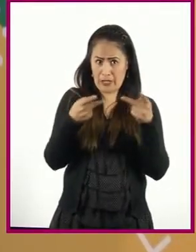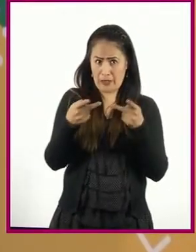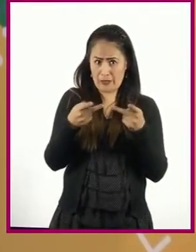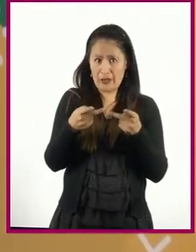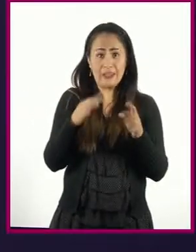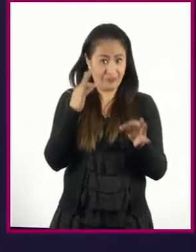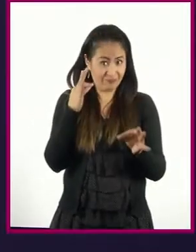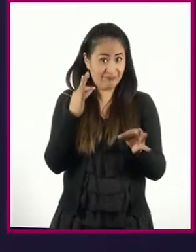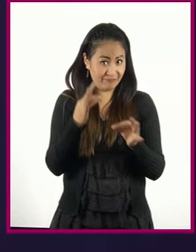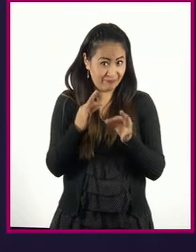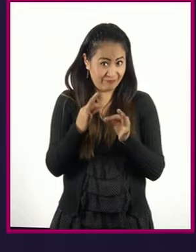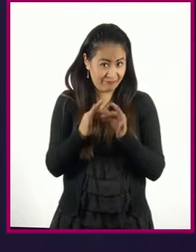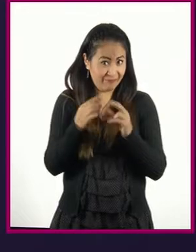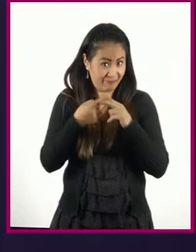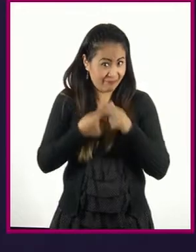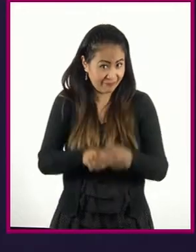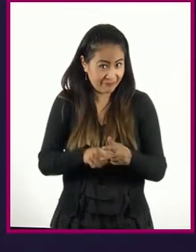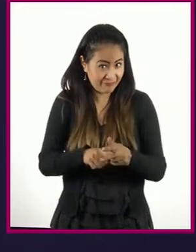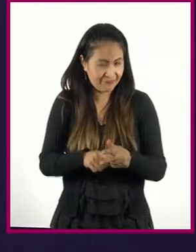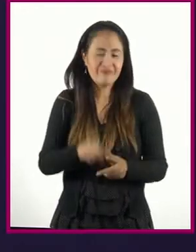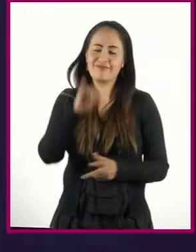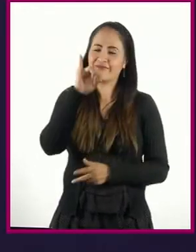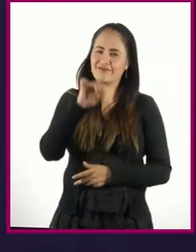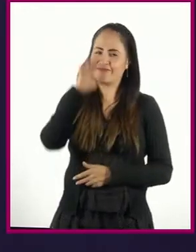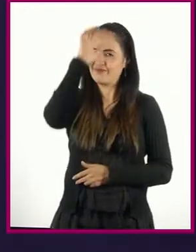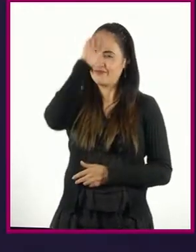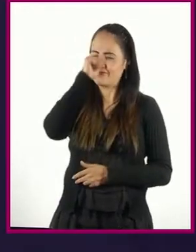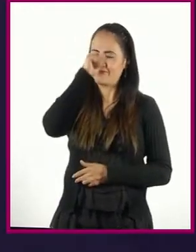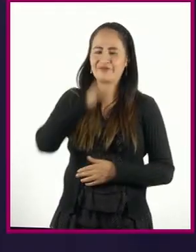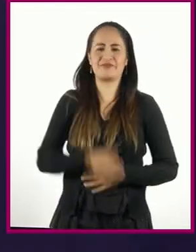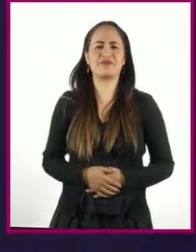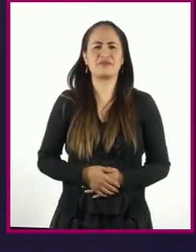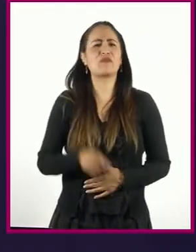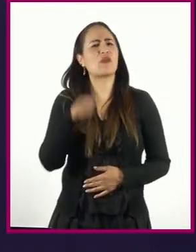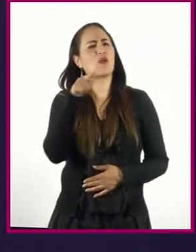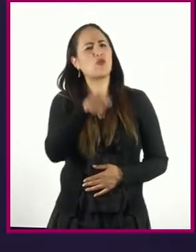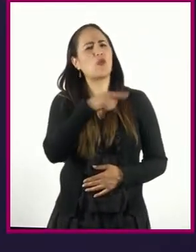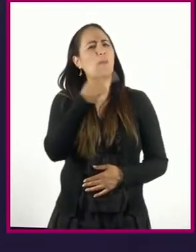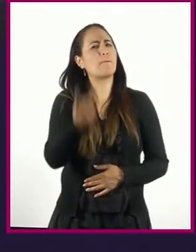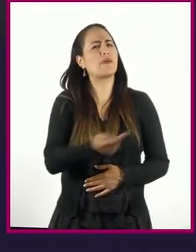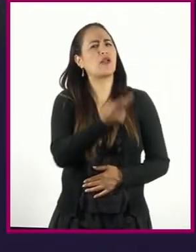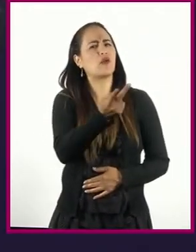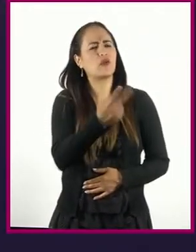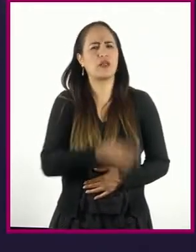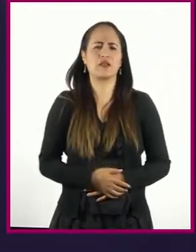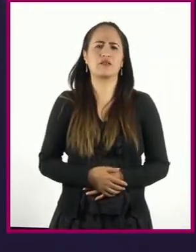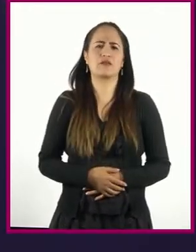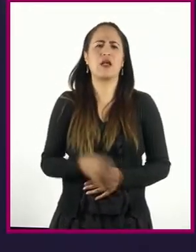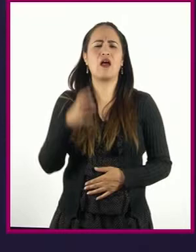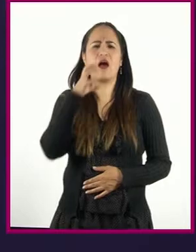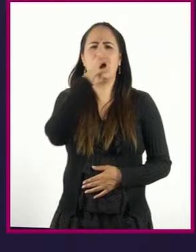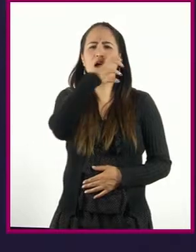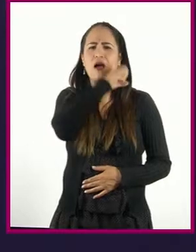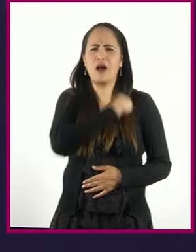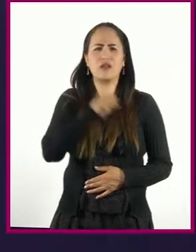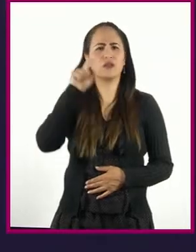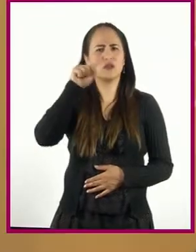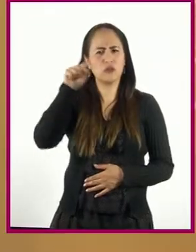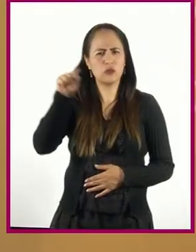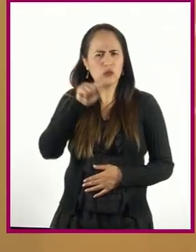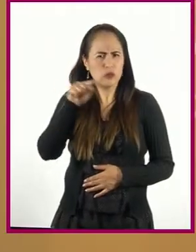si comenzamos? Claro que sí, Leslie. ¿Te has preguntado cómo funciona un horno de microondas?